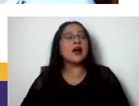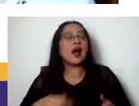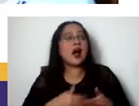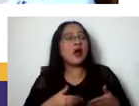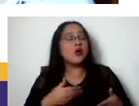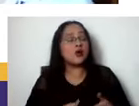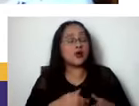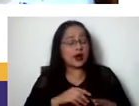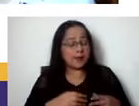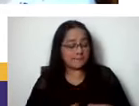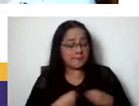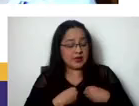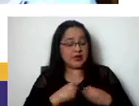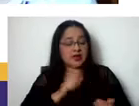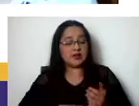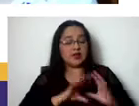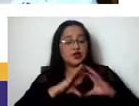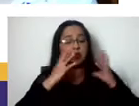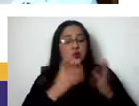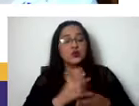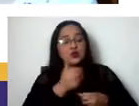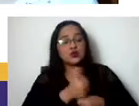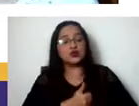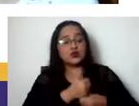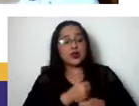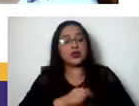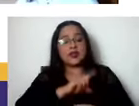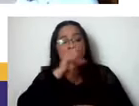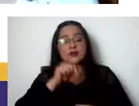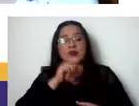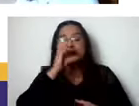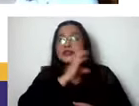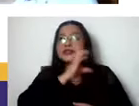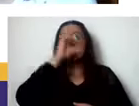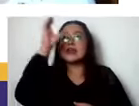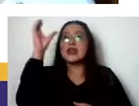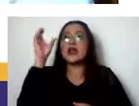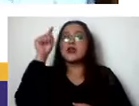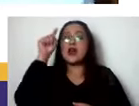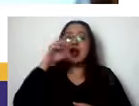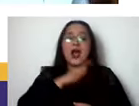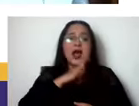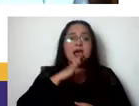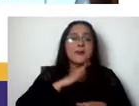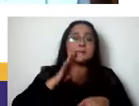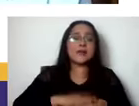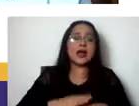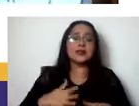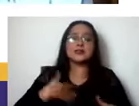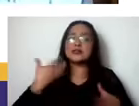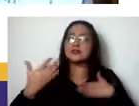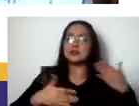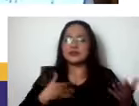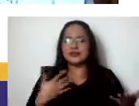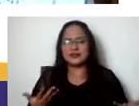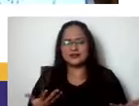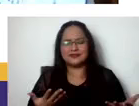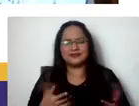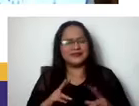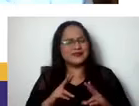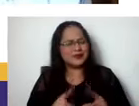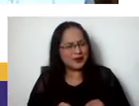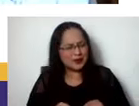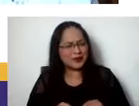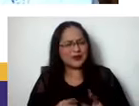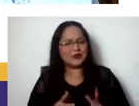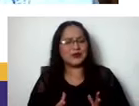una vida eterna. Y es un poco darle la vuelta a ese poeta que yo además quiero mucho, Francisco de Quevedo,